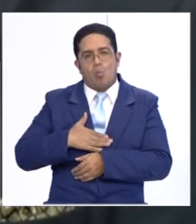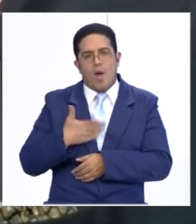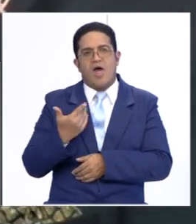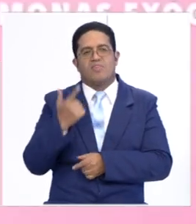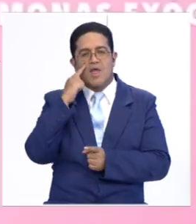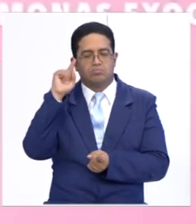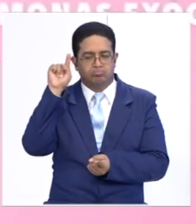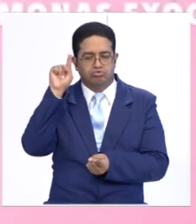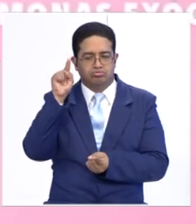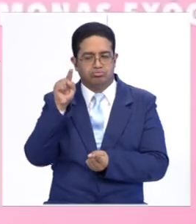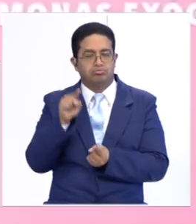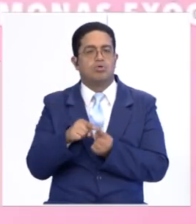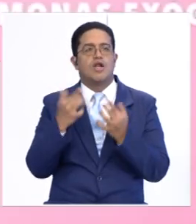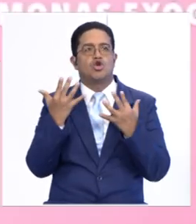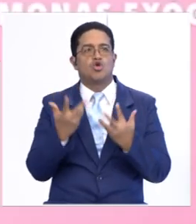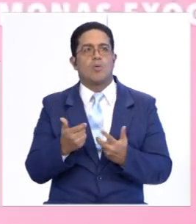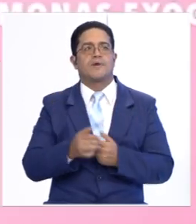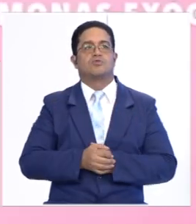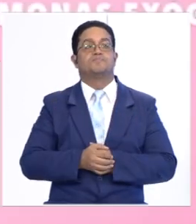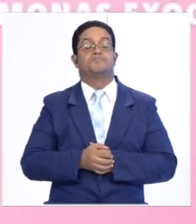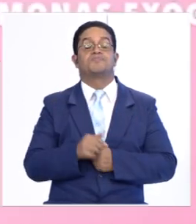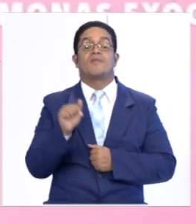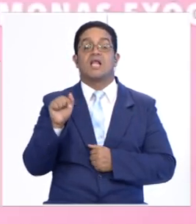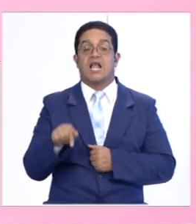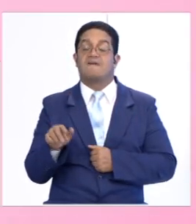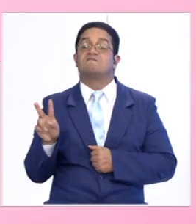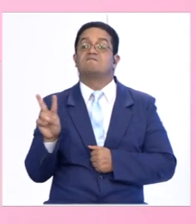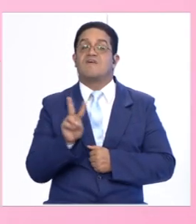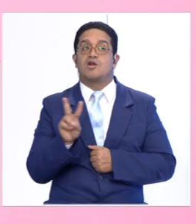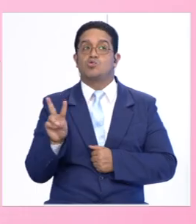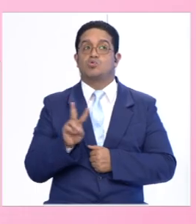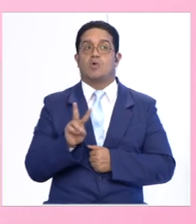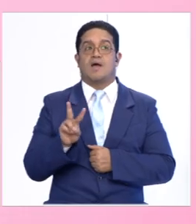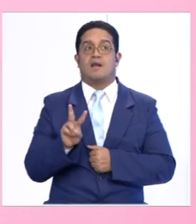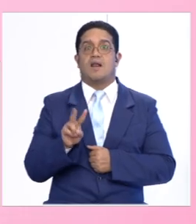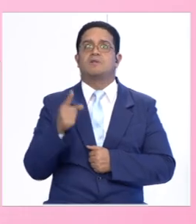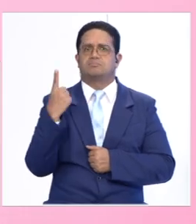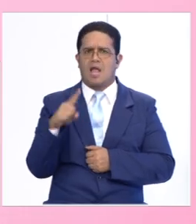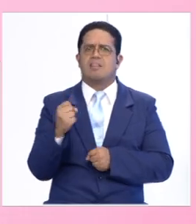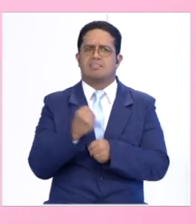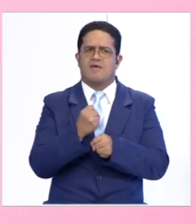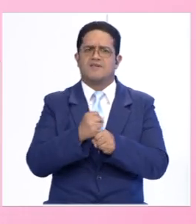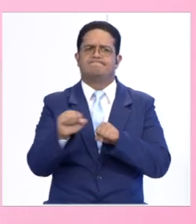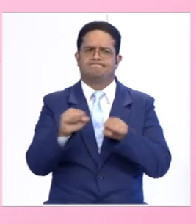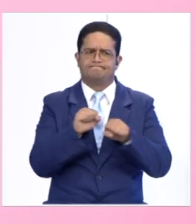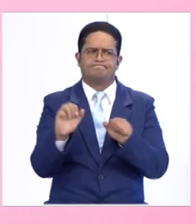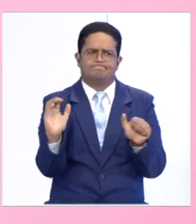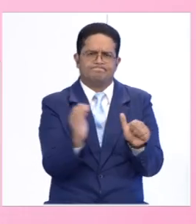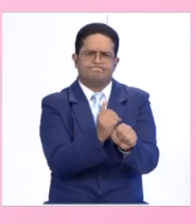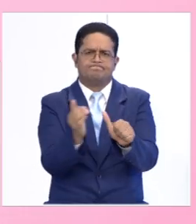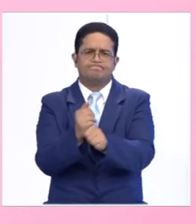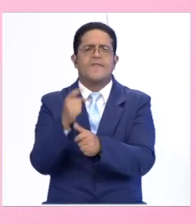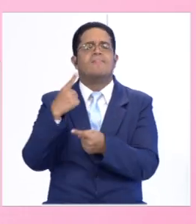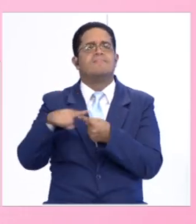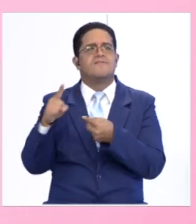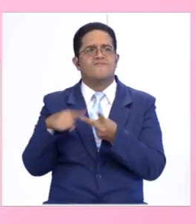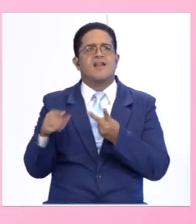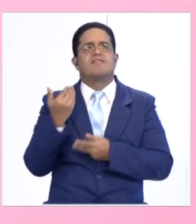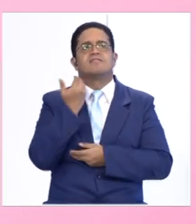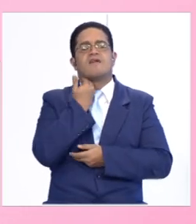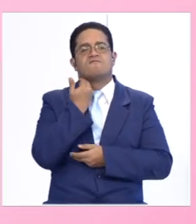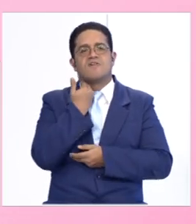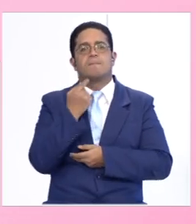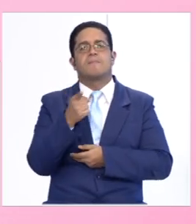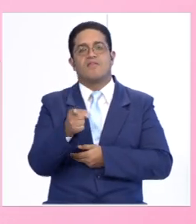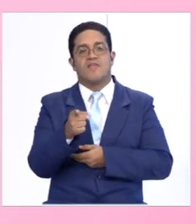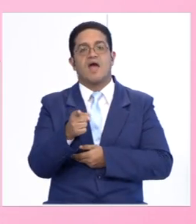de cáncer. En nuestro país, continúa el trabajo incansable para detectar precozmente diversas patologías,